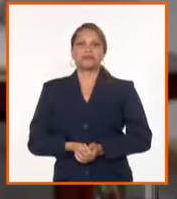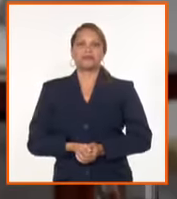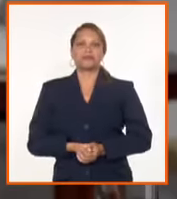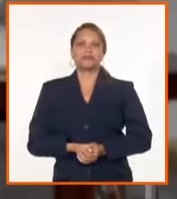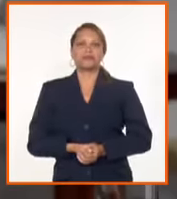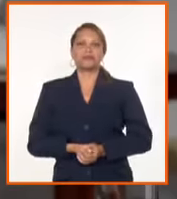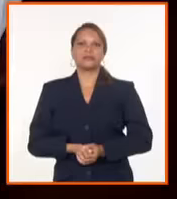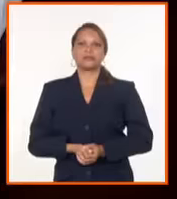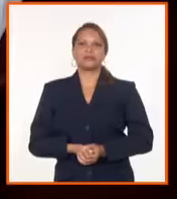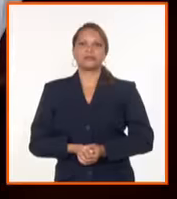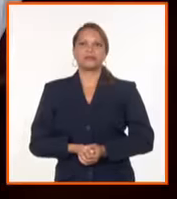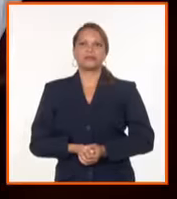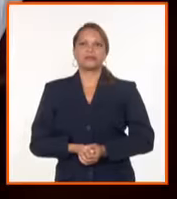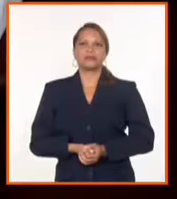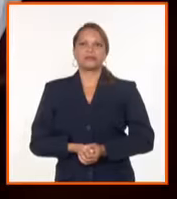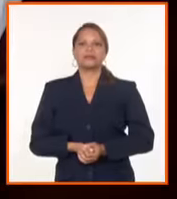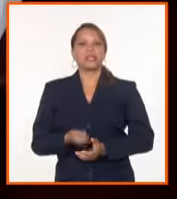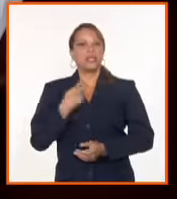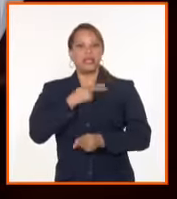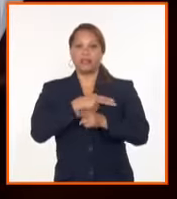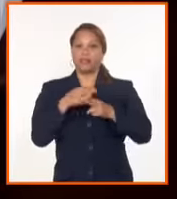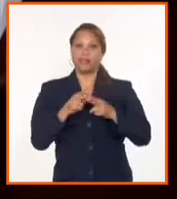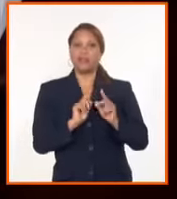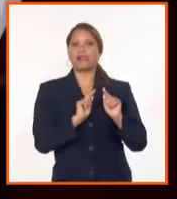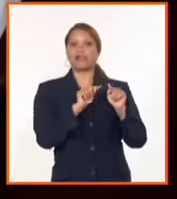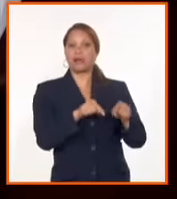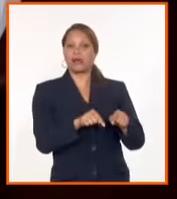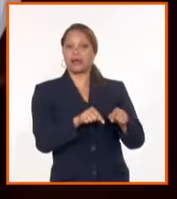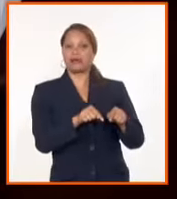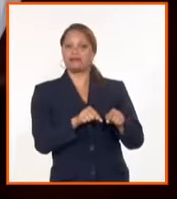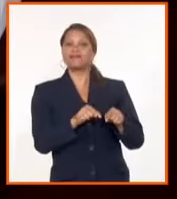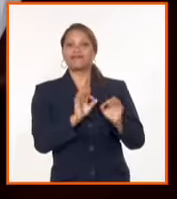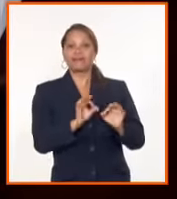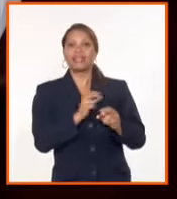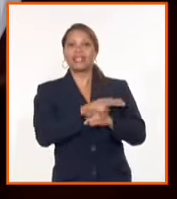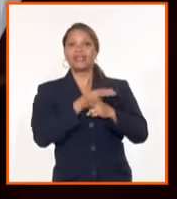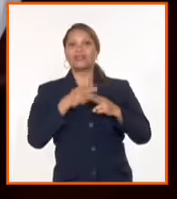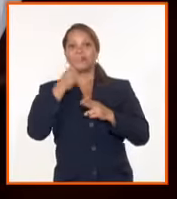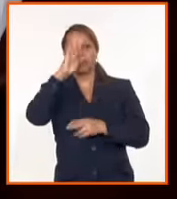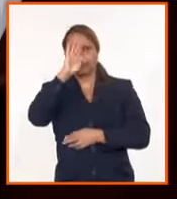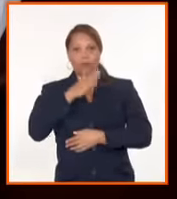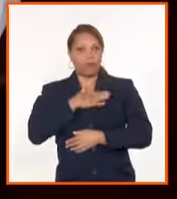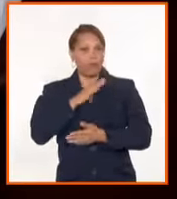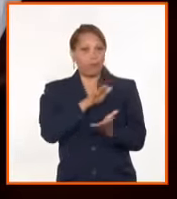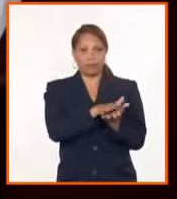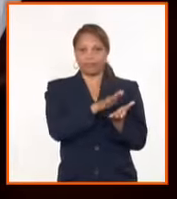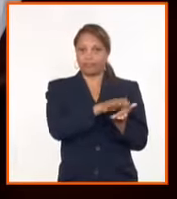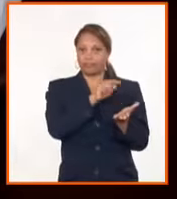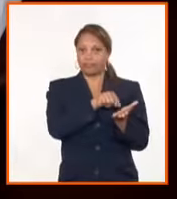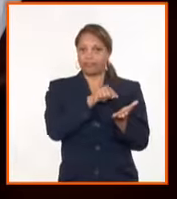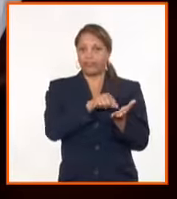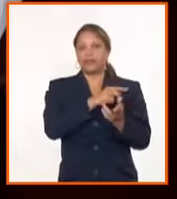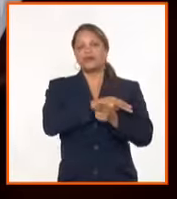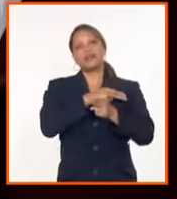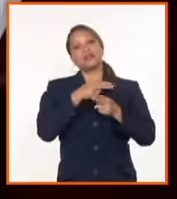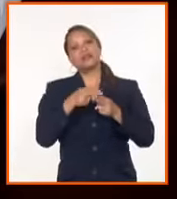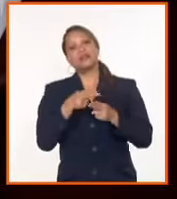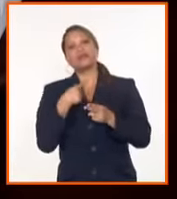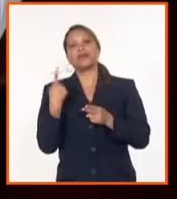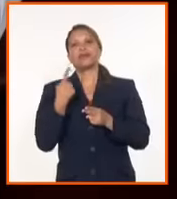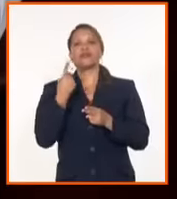los retos. Y eso está en la historia cubana, está en una historia en la que uno